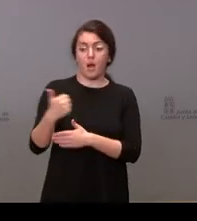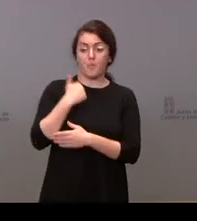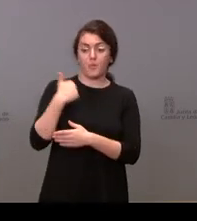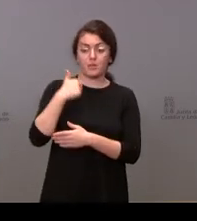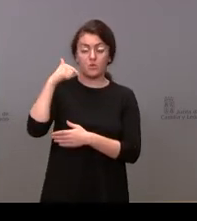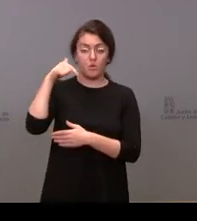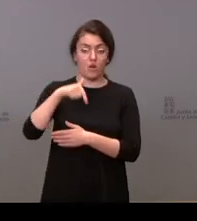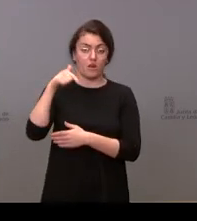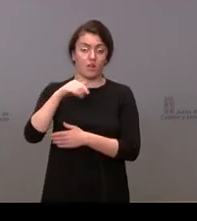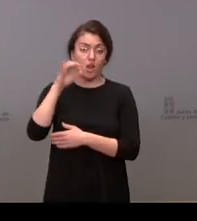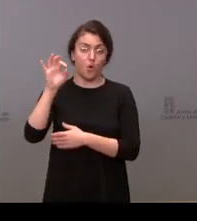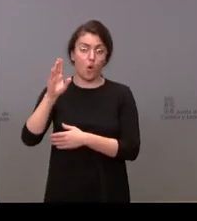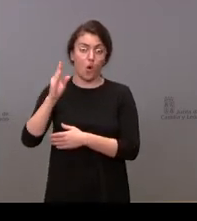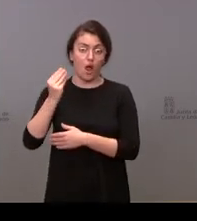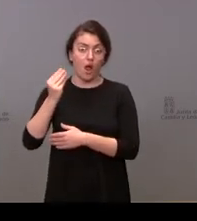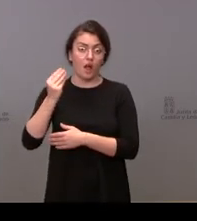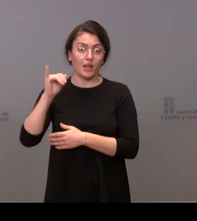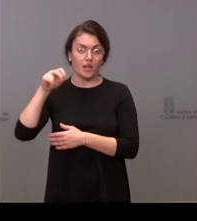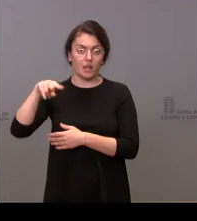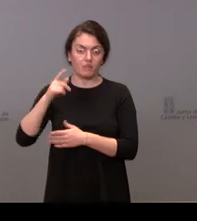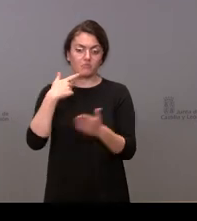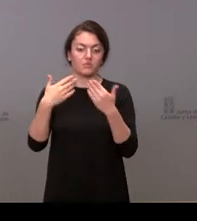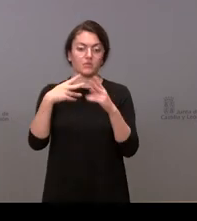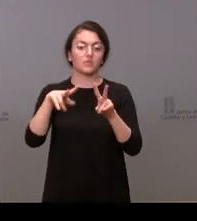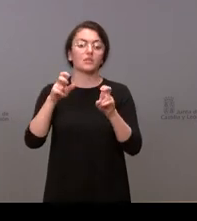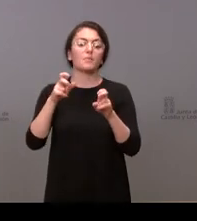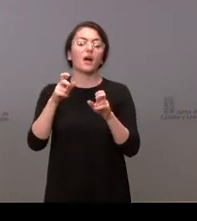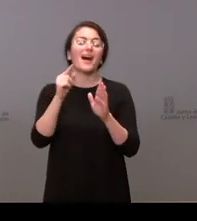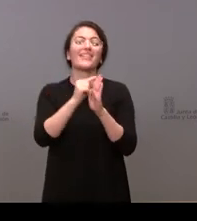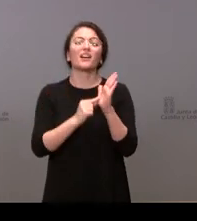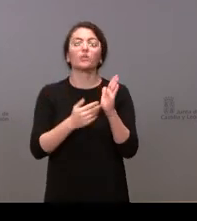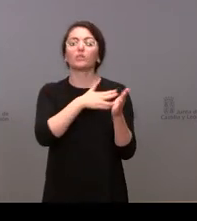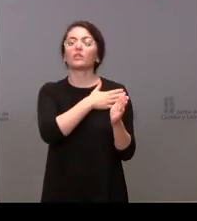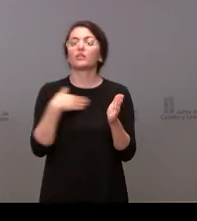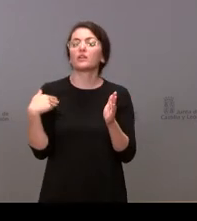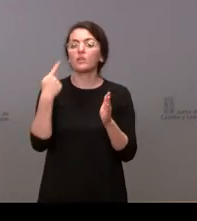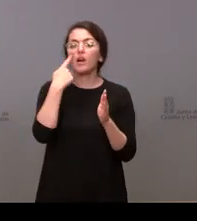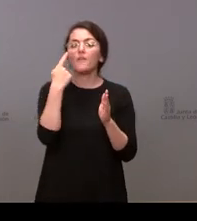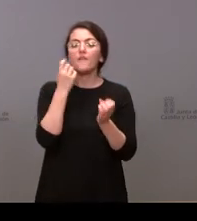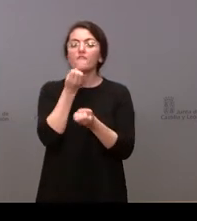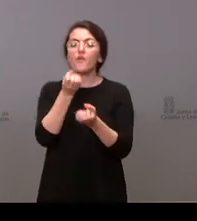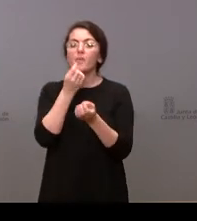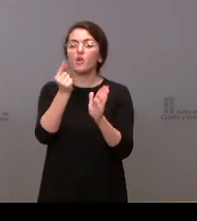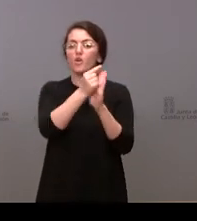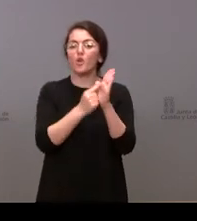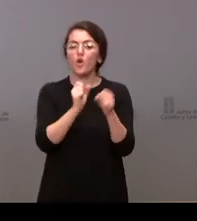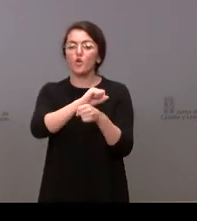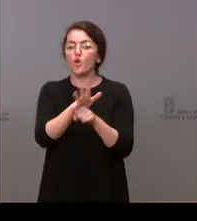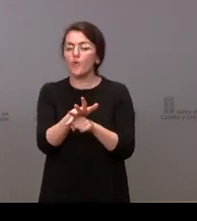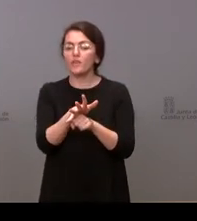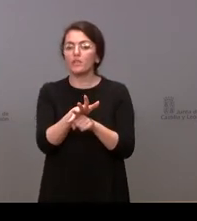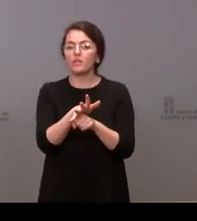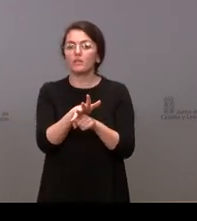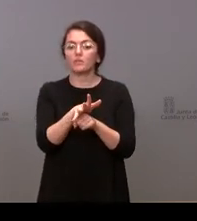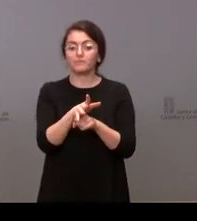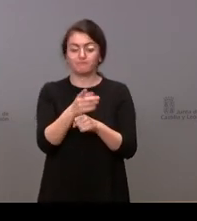Joaquín y que estamos hablando de datos, quería una aclaración sobre los datos del COVID, sobre cómo